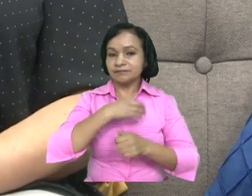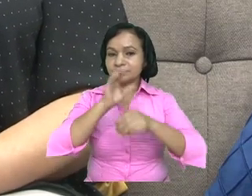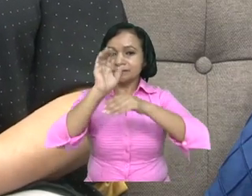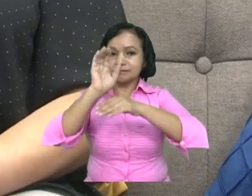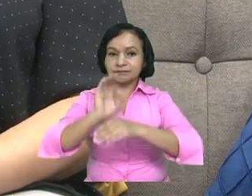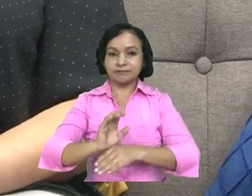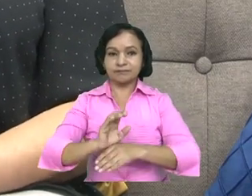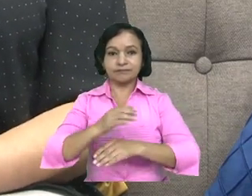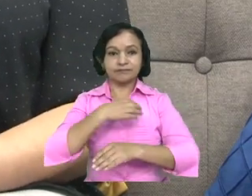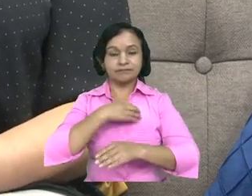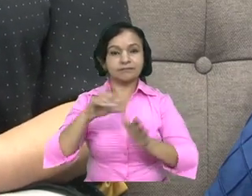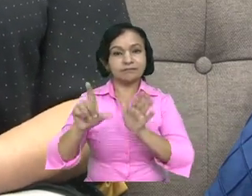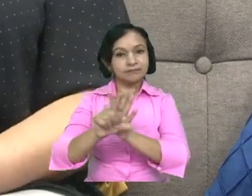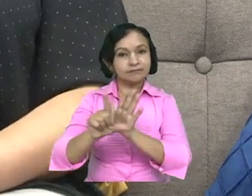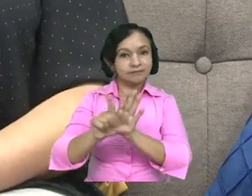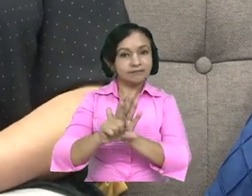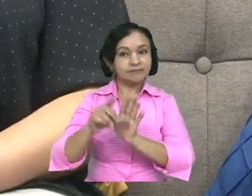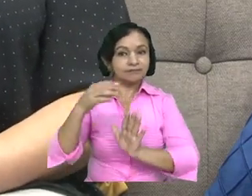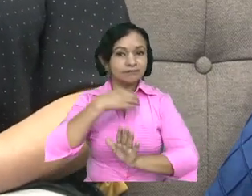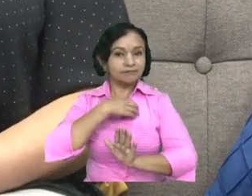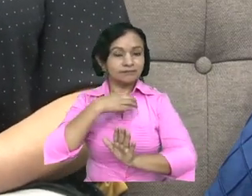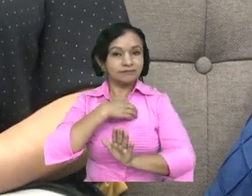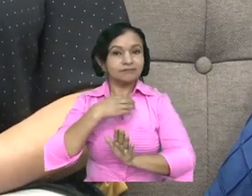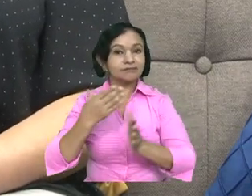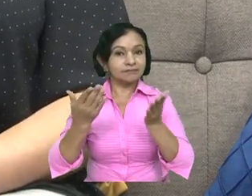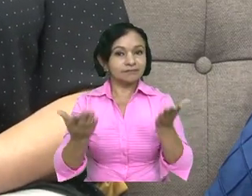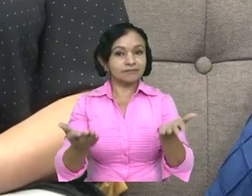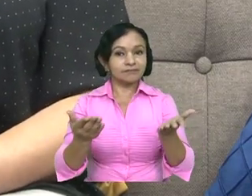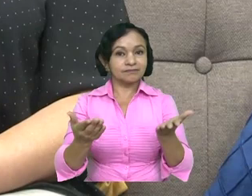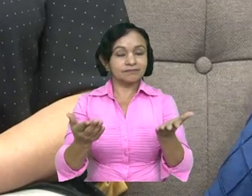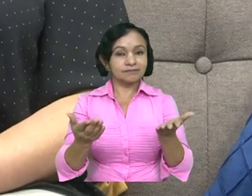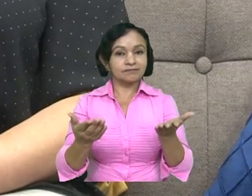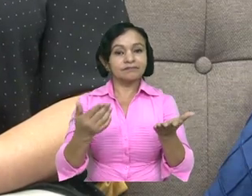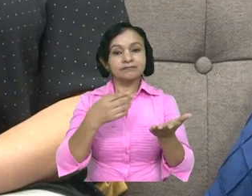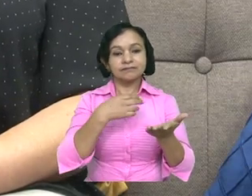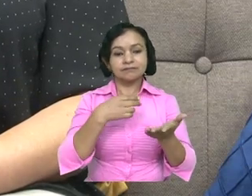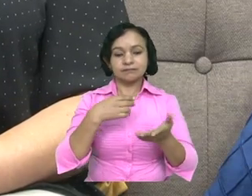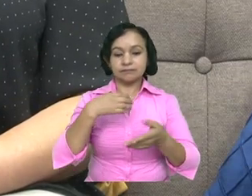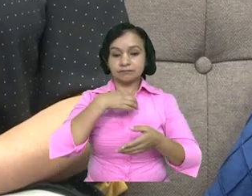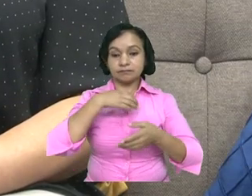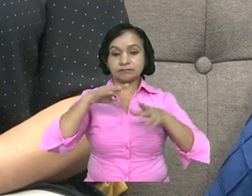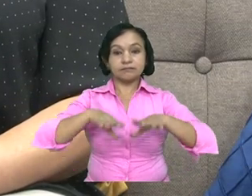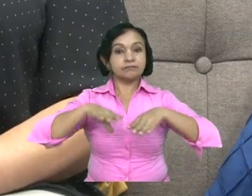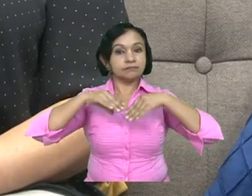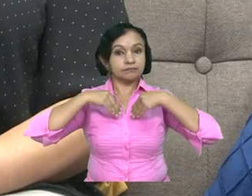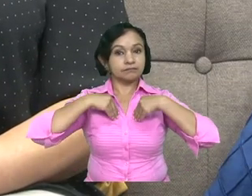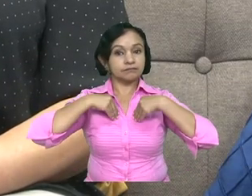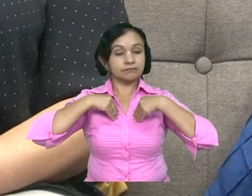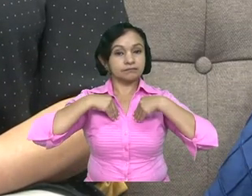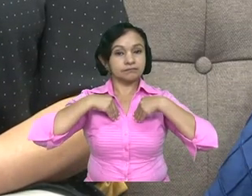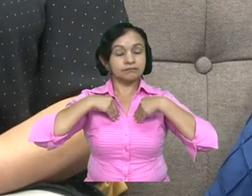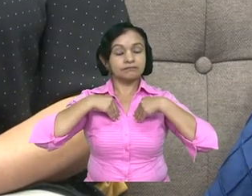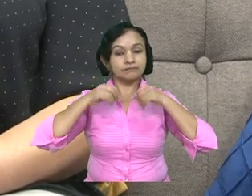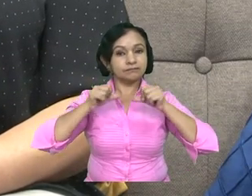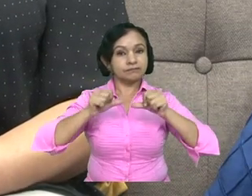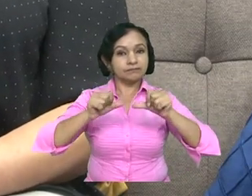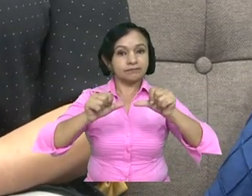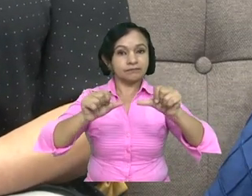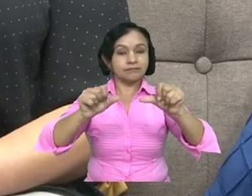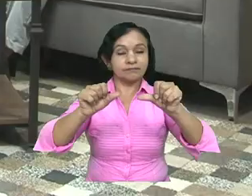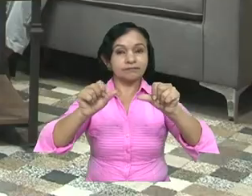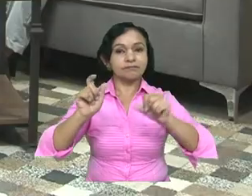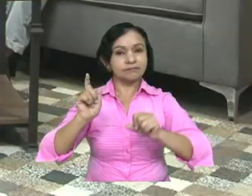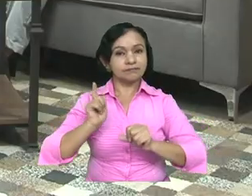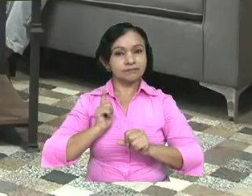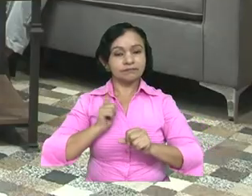características, ¿verdad? Y sus leyes incluso propias que con las que nosotros tenemos que interactuar de manera permanente. Pero